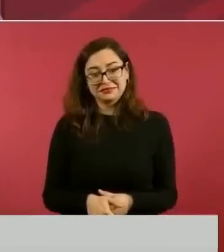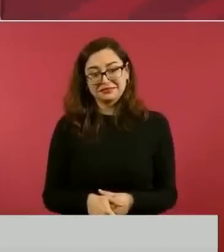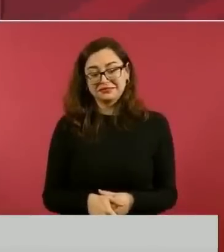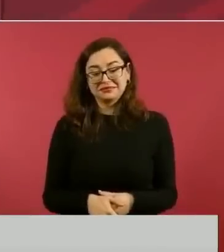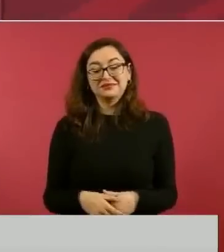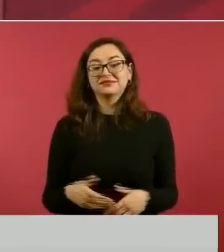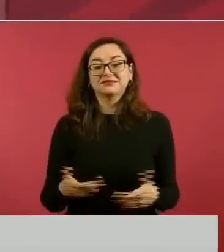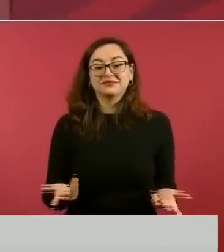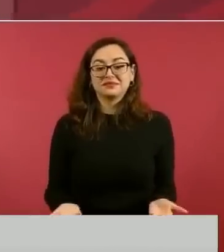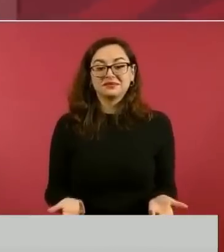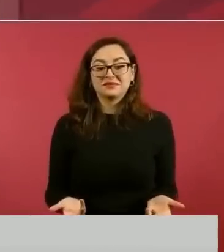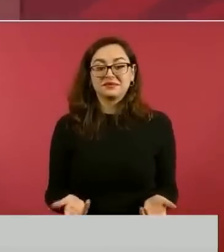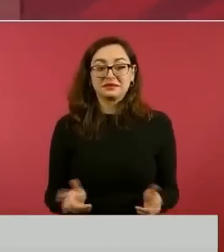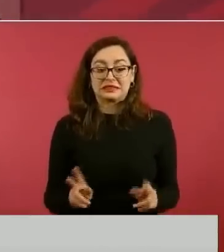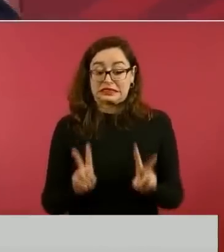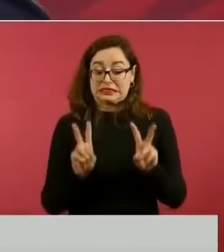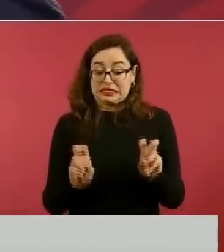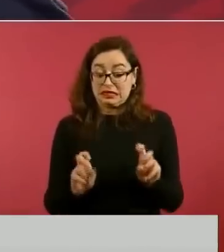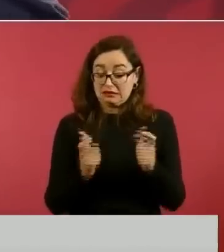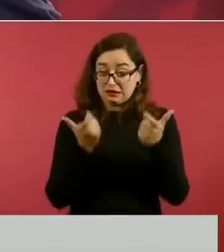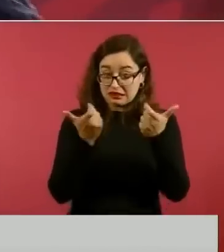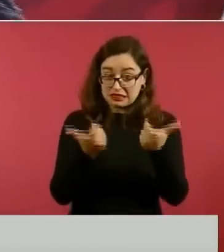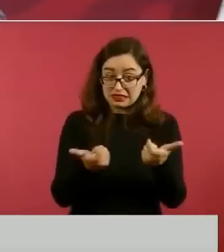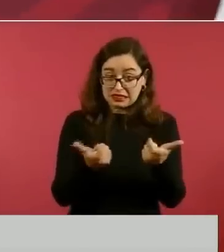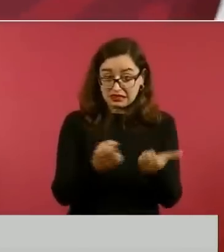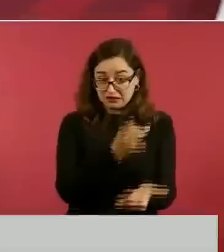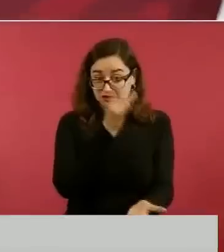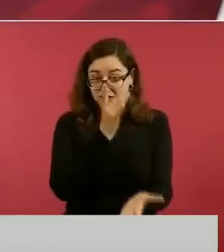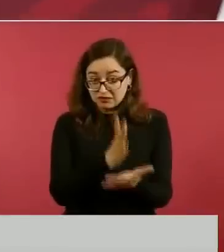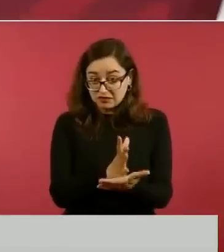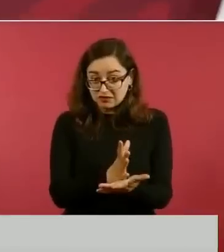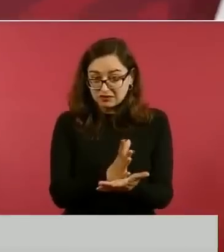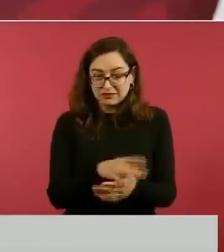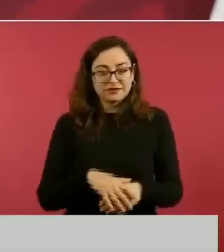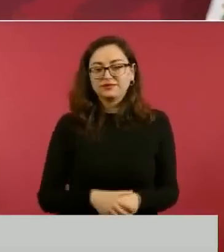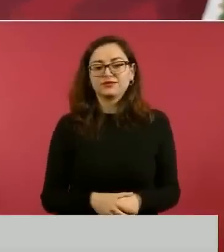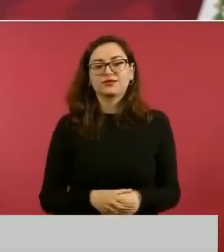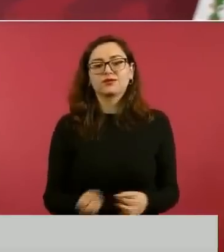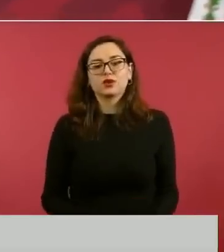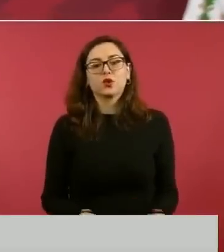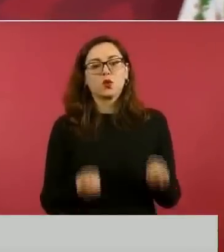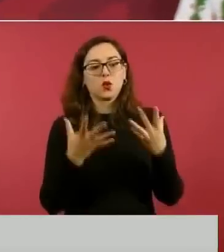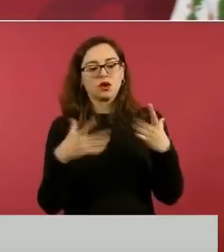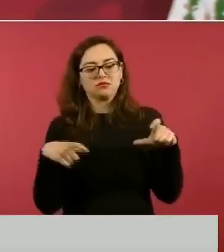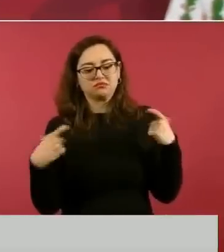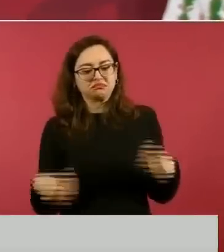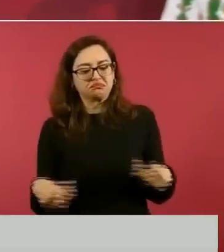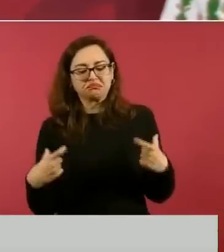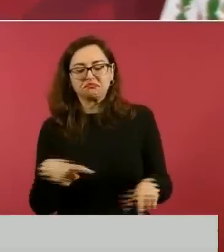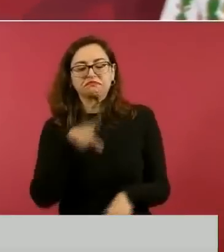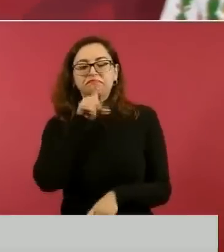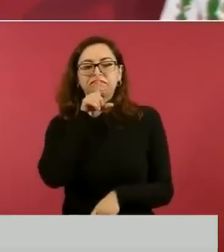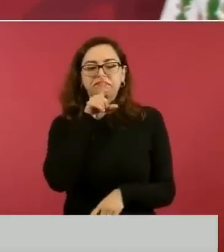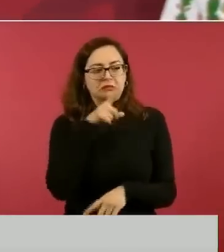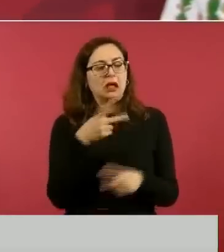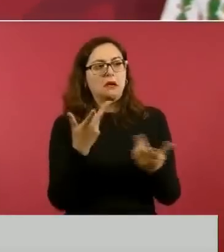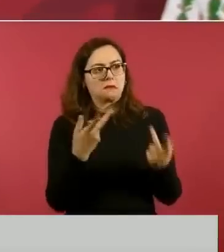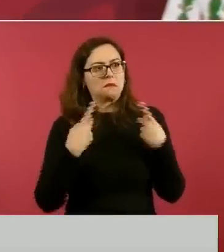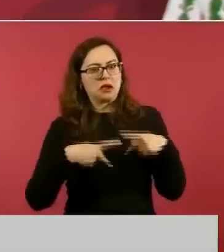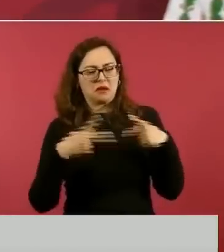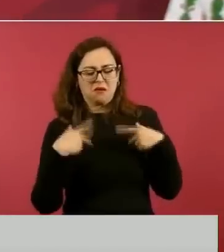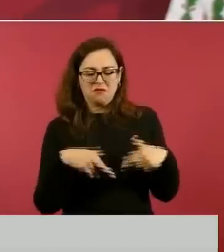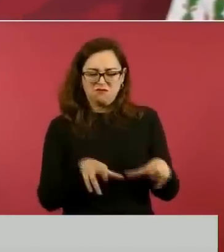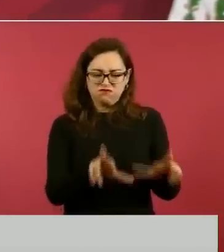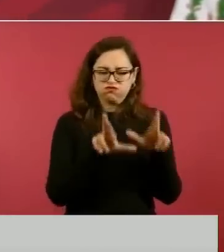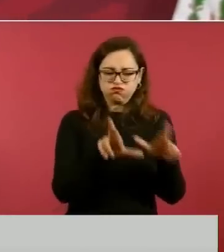cuide a los vecinos. El problema es quién le da las órdenes a esa guardia mexicana, ¿se los